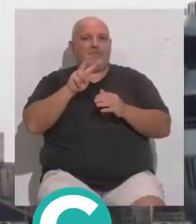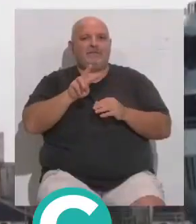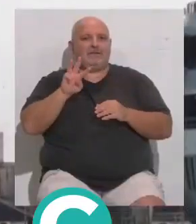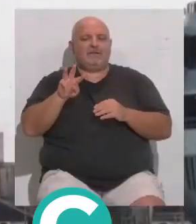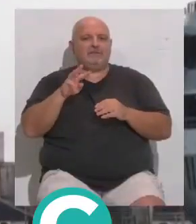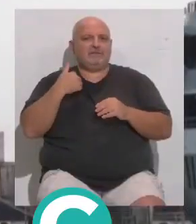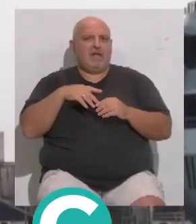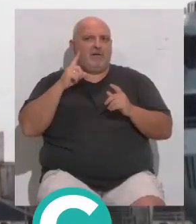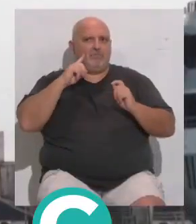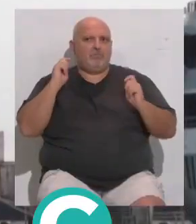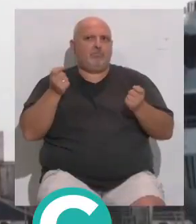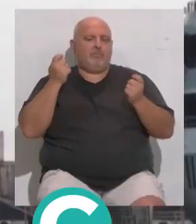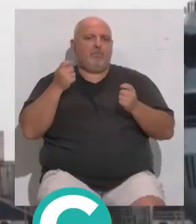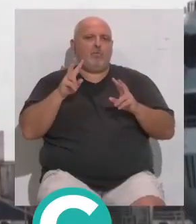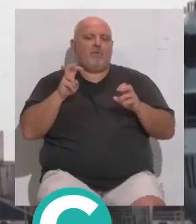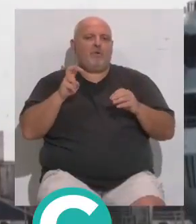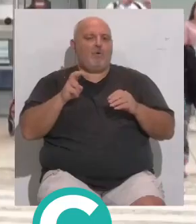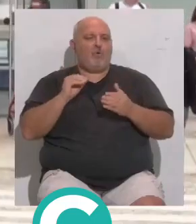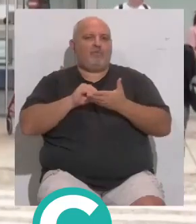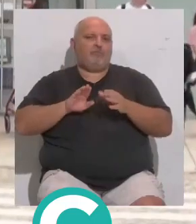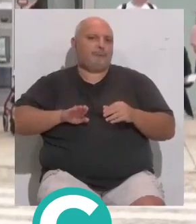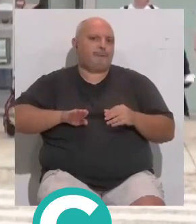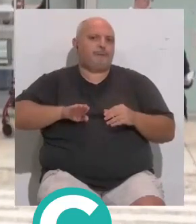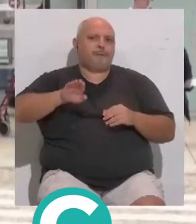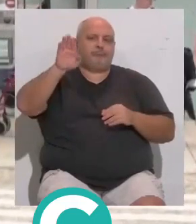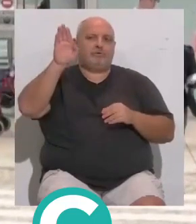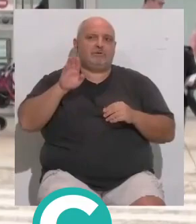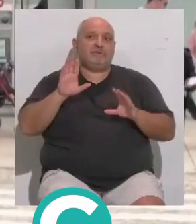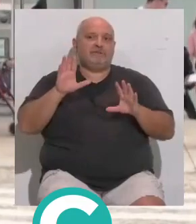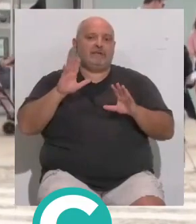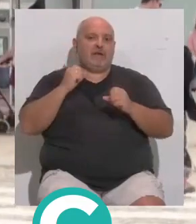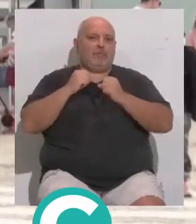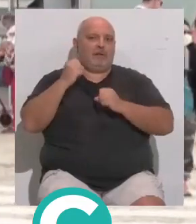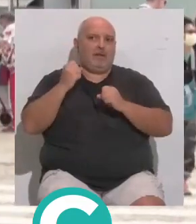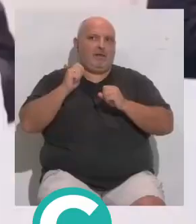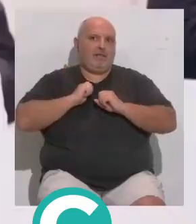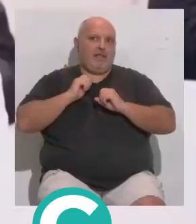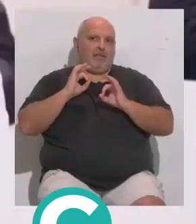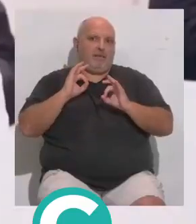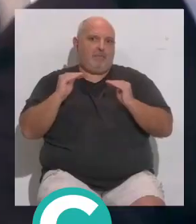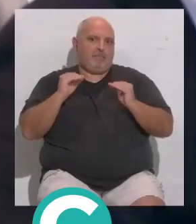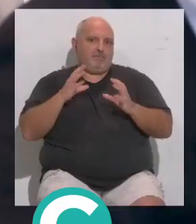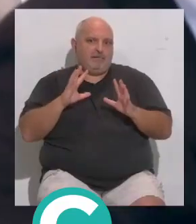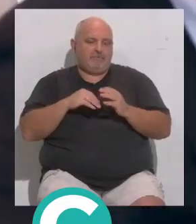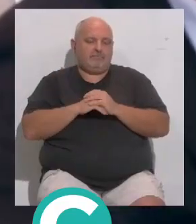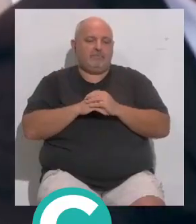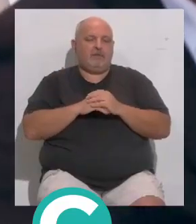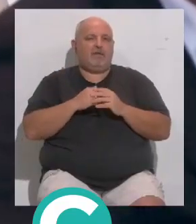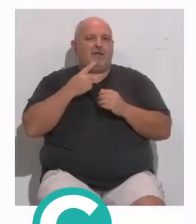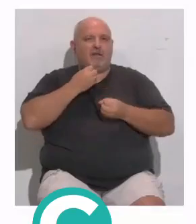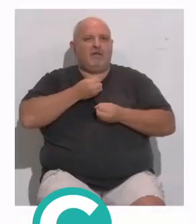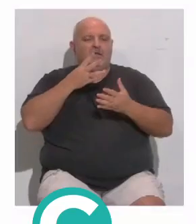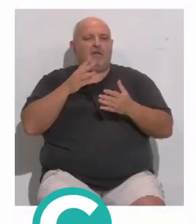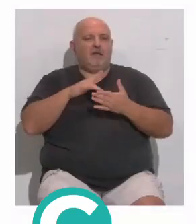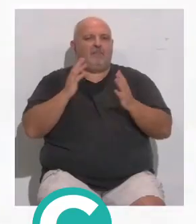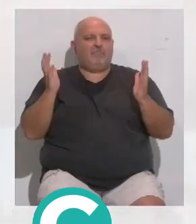2023 se anuncia ya como el del nuevo despegue del sector si la inestabilidad económica lo permite. Así ha quedado de manifiesto en la